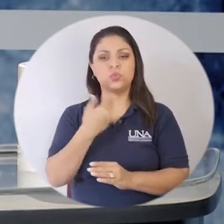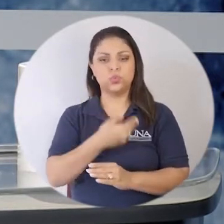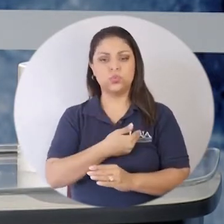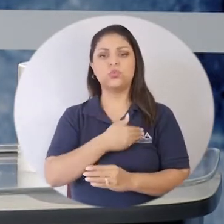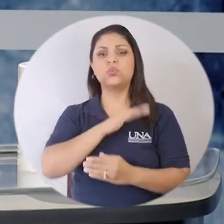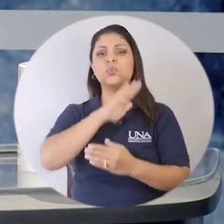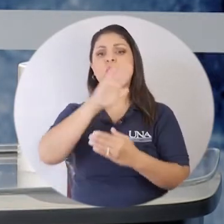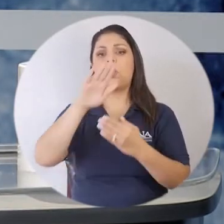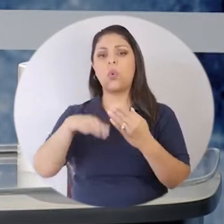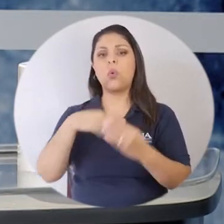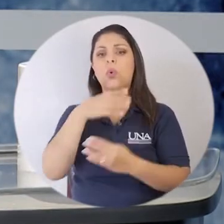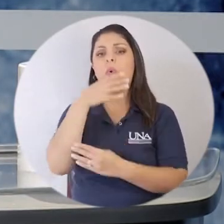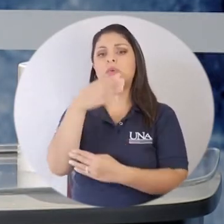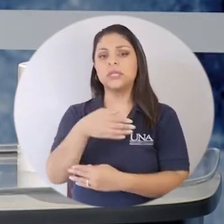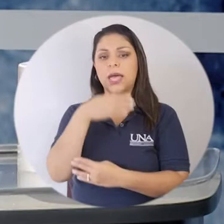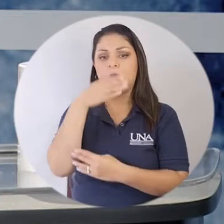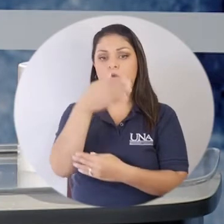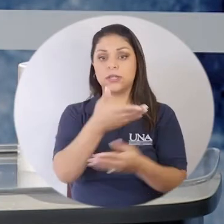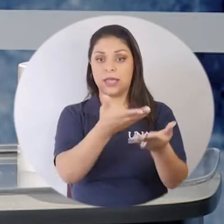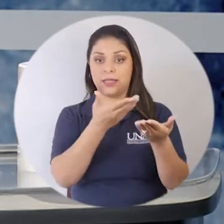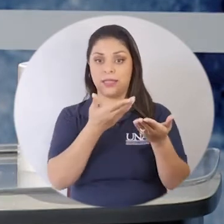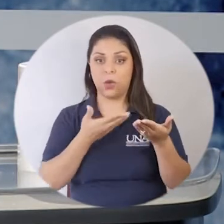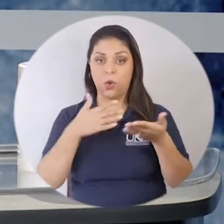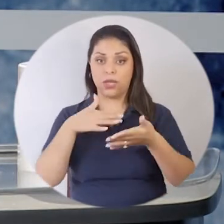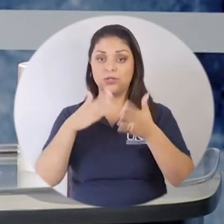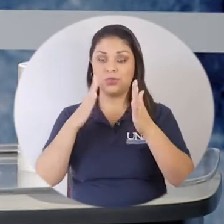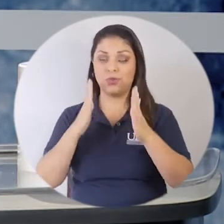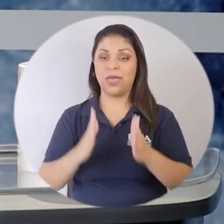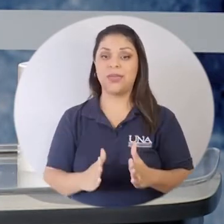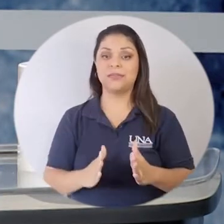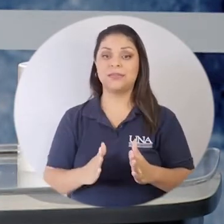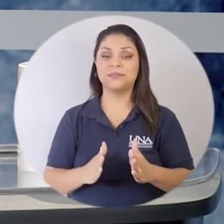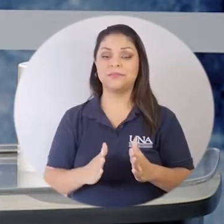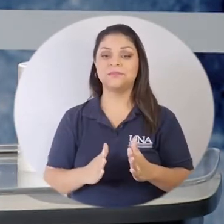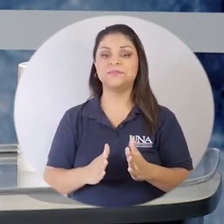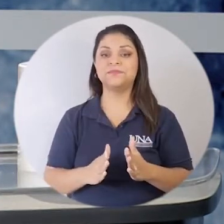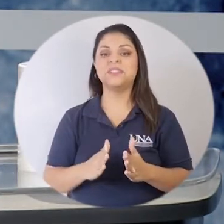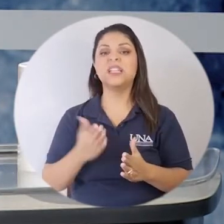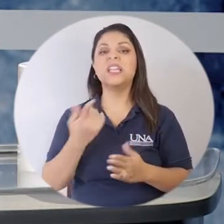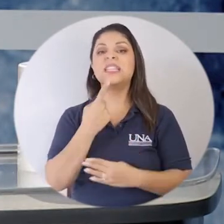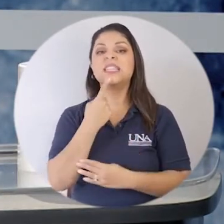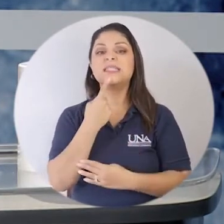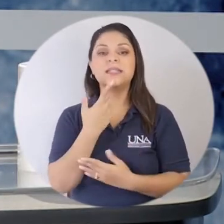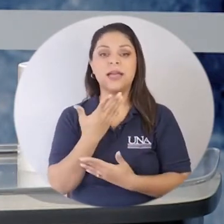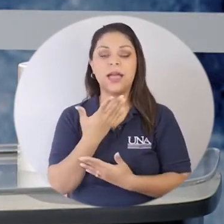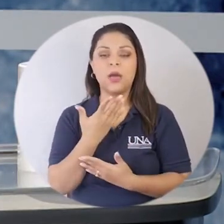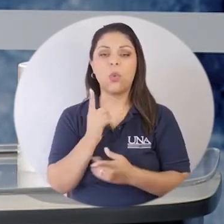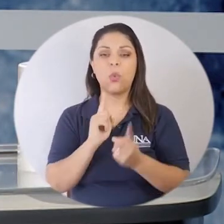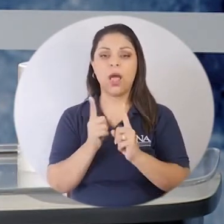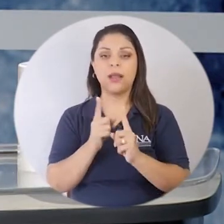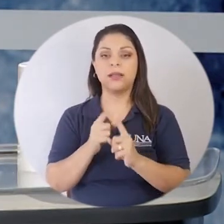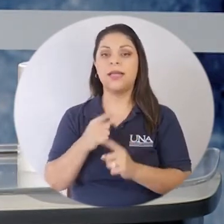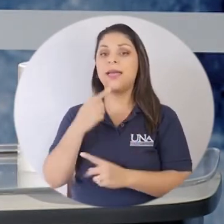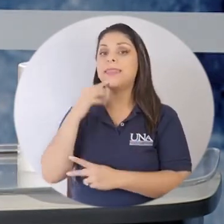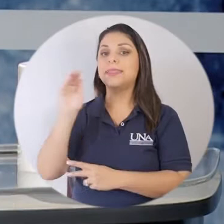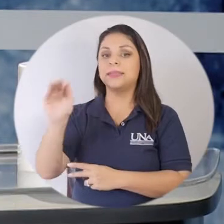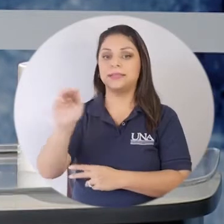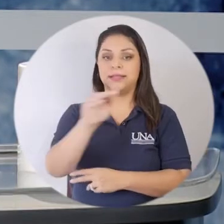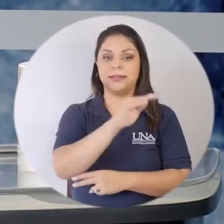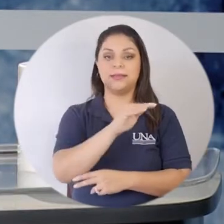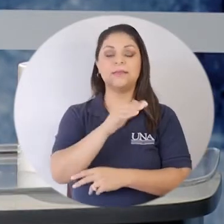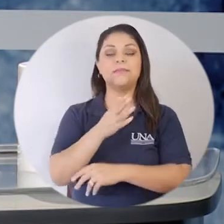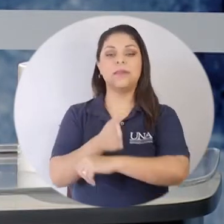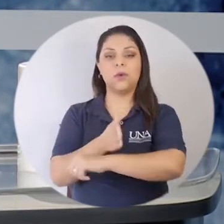de todas las recomendaciones que nos dieron los estudiantes en las diferentes etapas fue indicar a las instancias un proceso